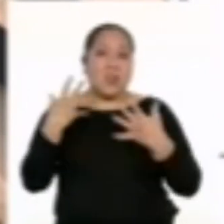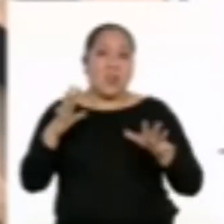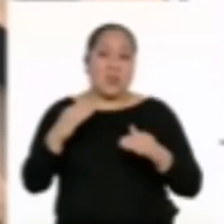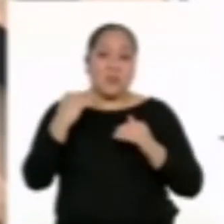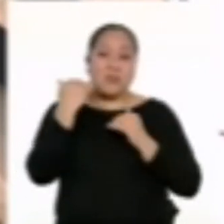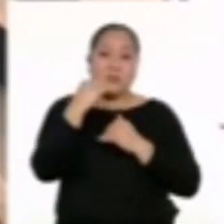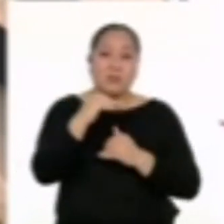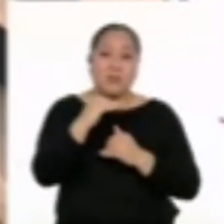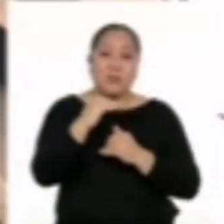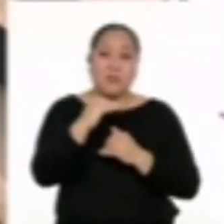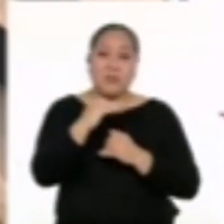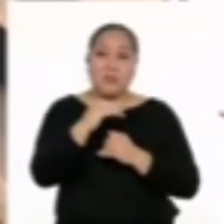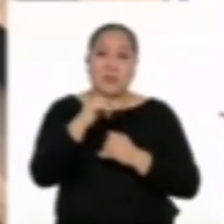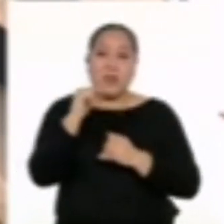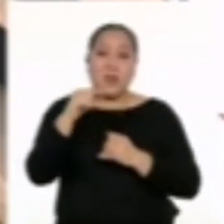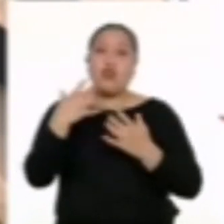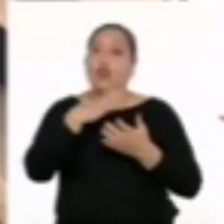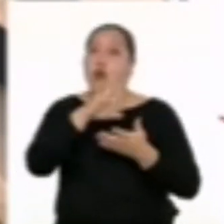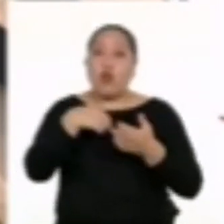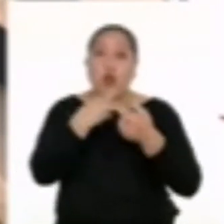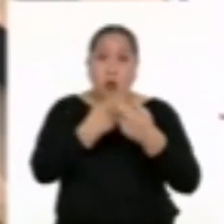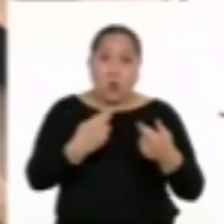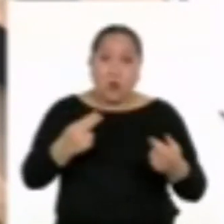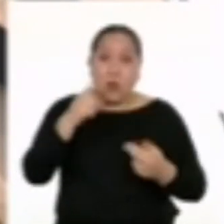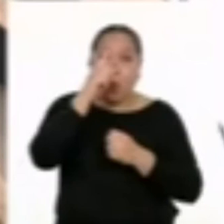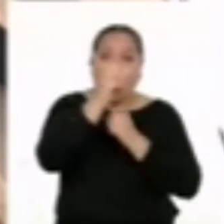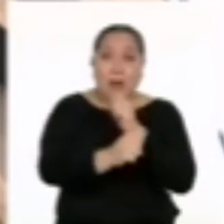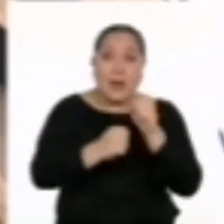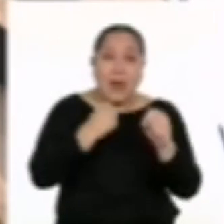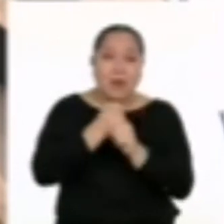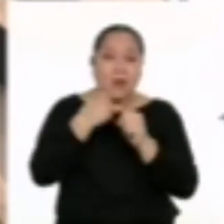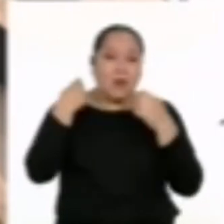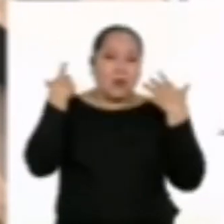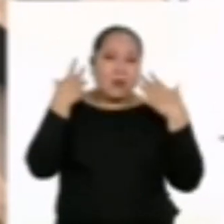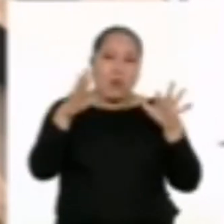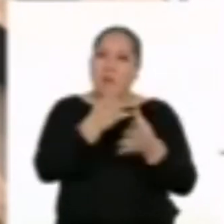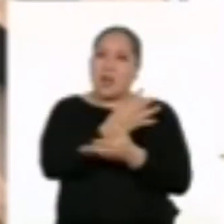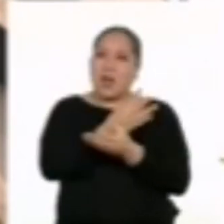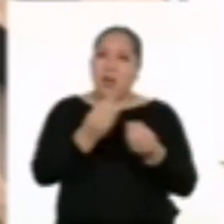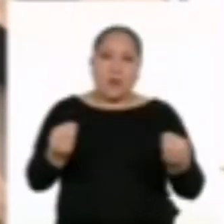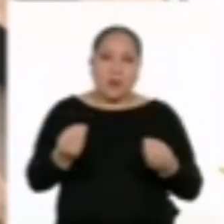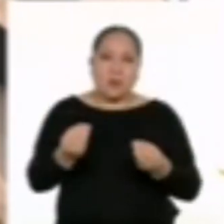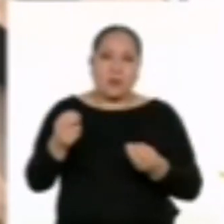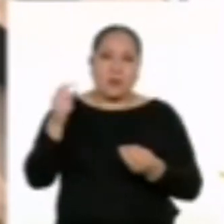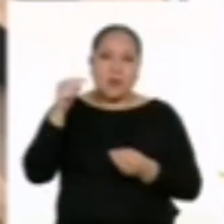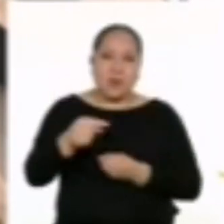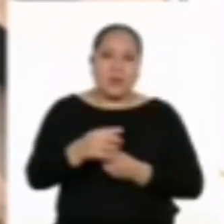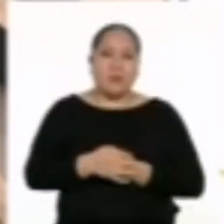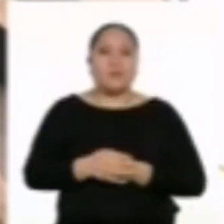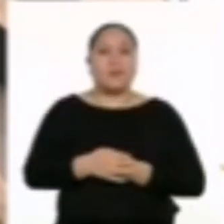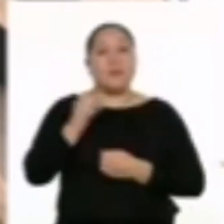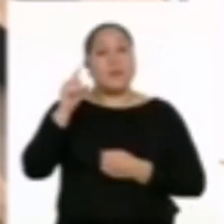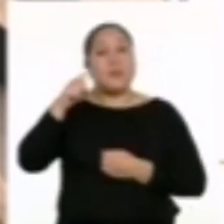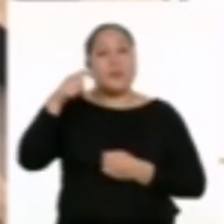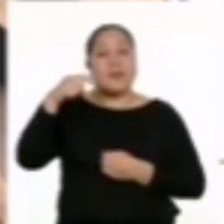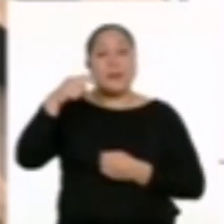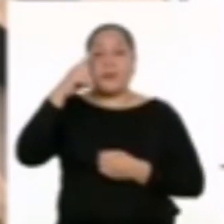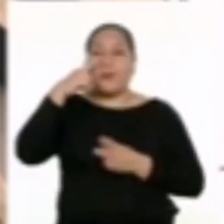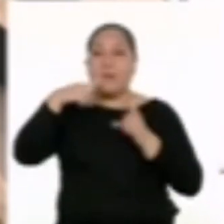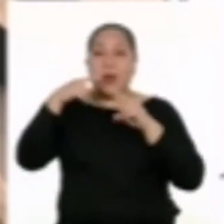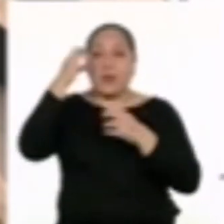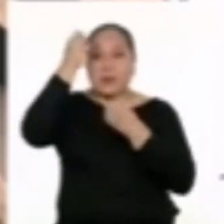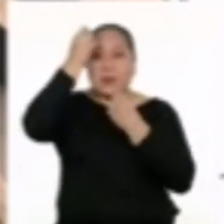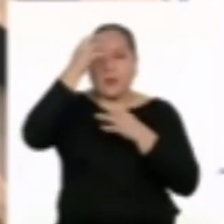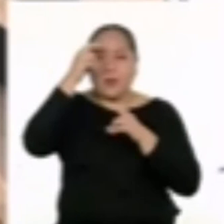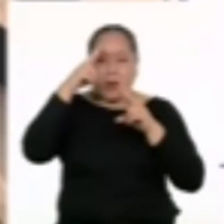ya estamos en un déficit. Es importante que tomemos conciencia y tengamos esta información presente para que